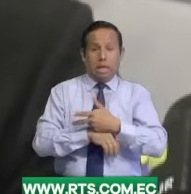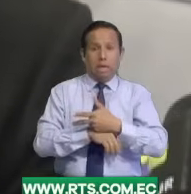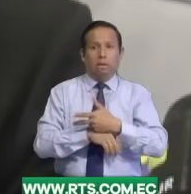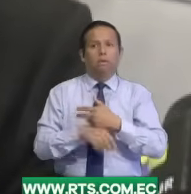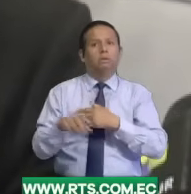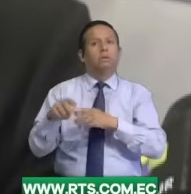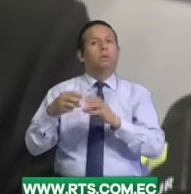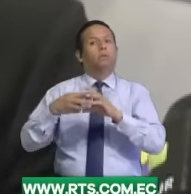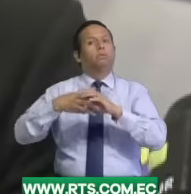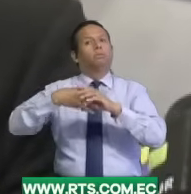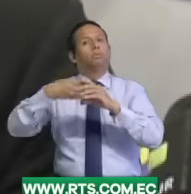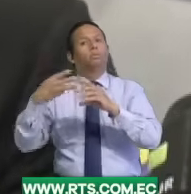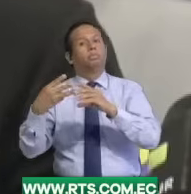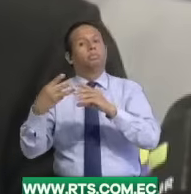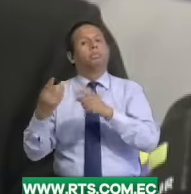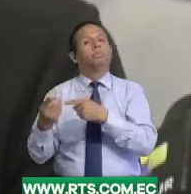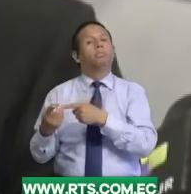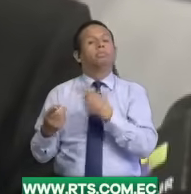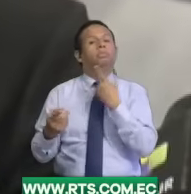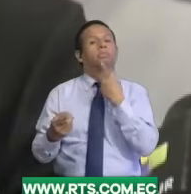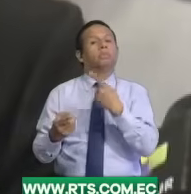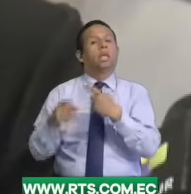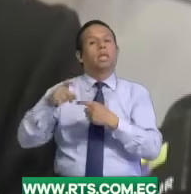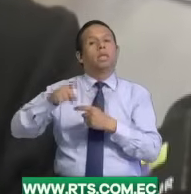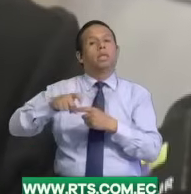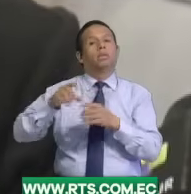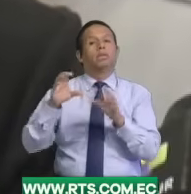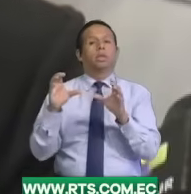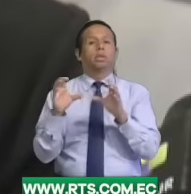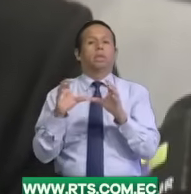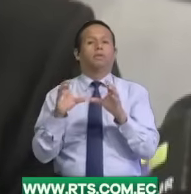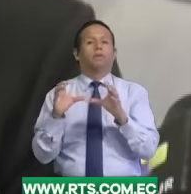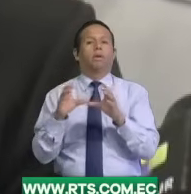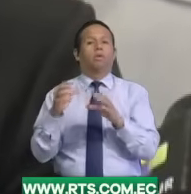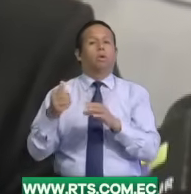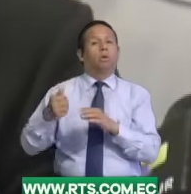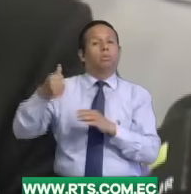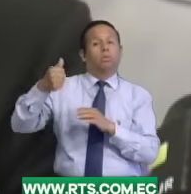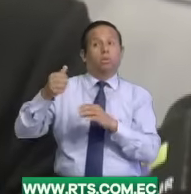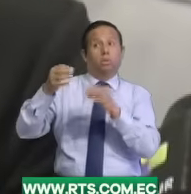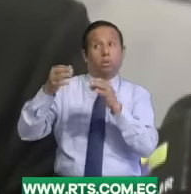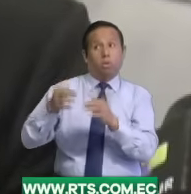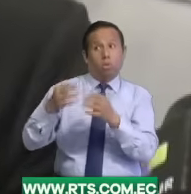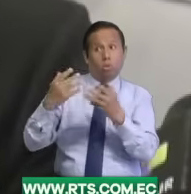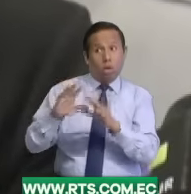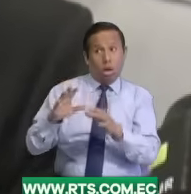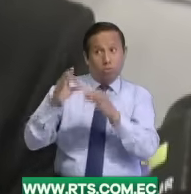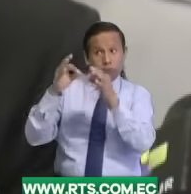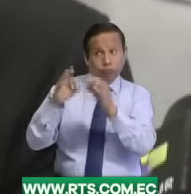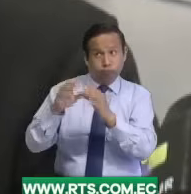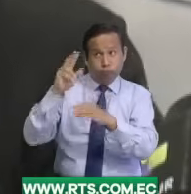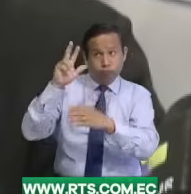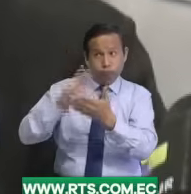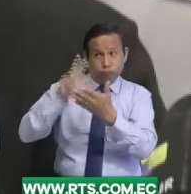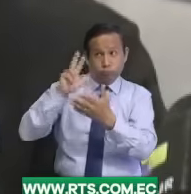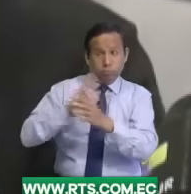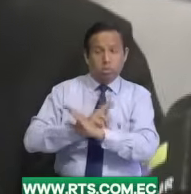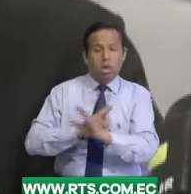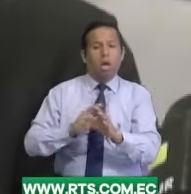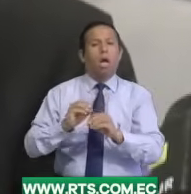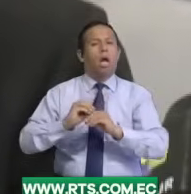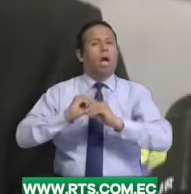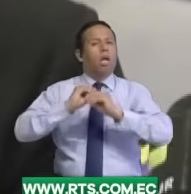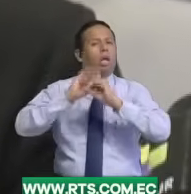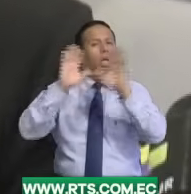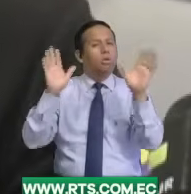Consejo Nacional Electoral que requerir certificación al Tribunal Contencioso Electoral de que estén firme esta sentencia. La aclaración y ampliación es un